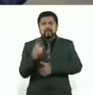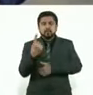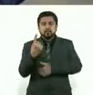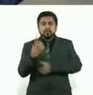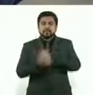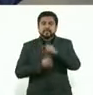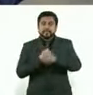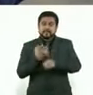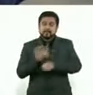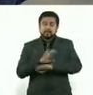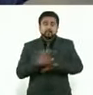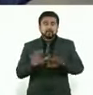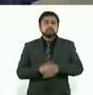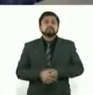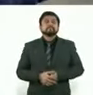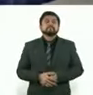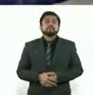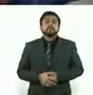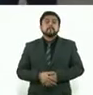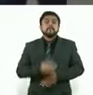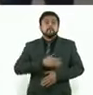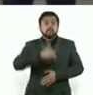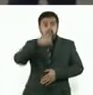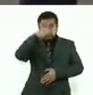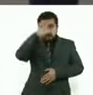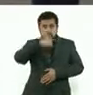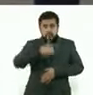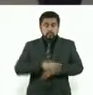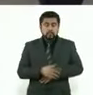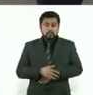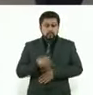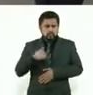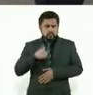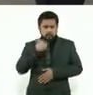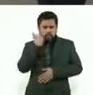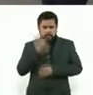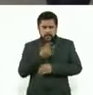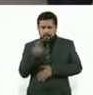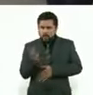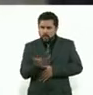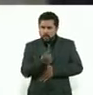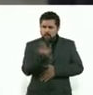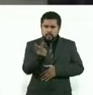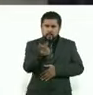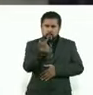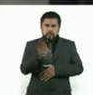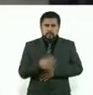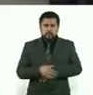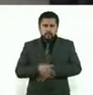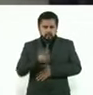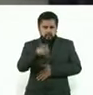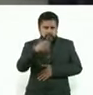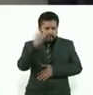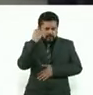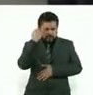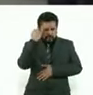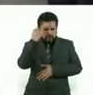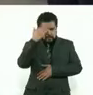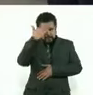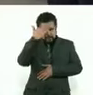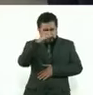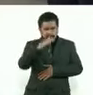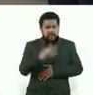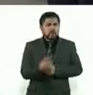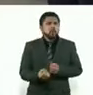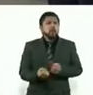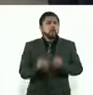2021. Buenas noches, secretario. Buenas noches, jefa de gobierno. Yo quisiera preguntarle, ¿tienen una idea de cuántos baches